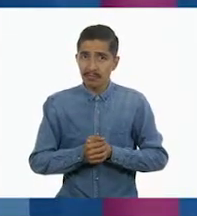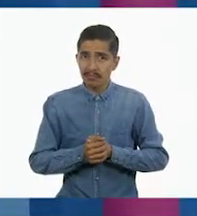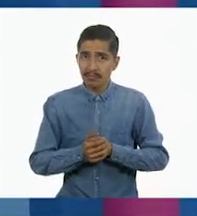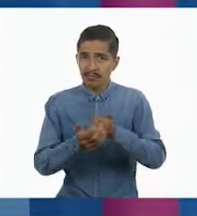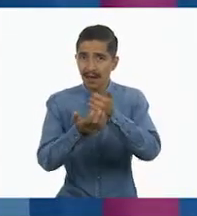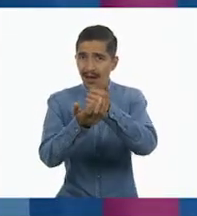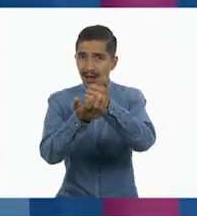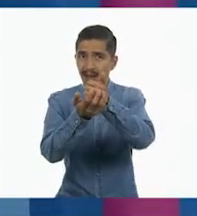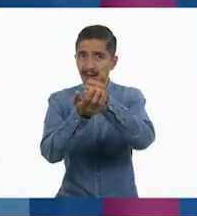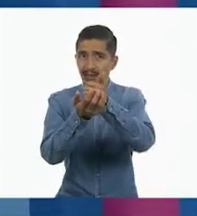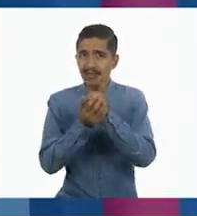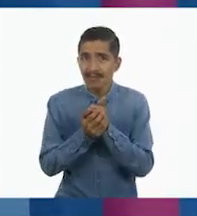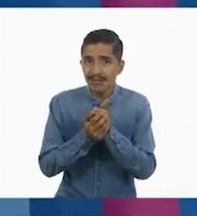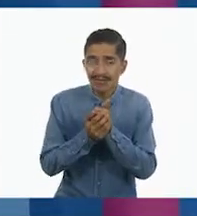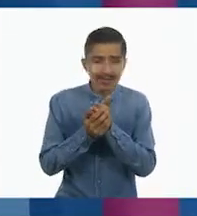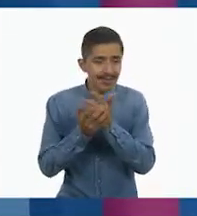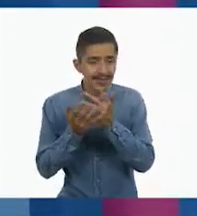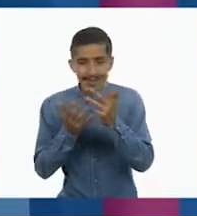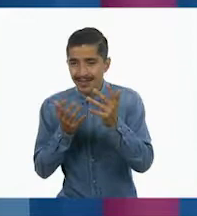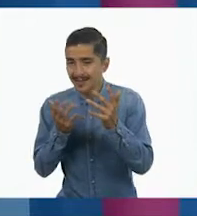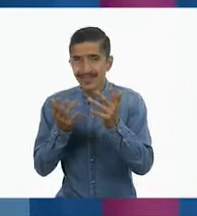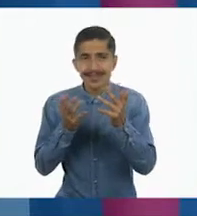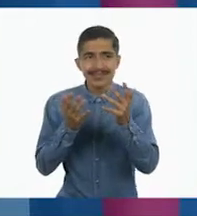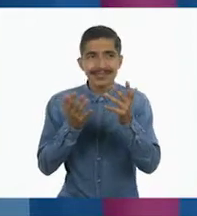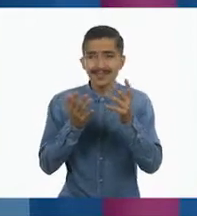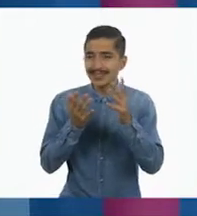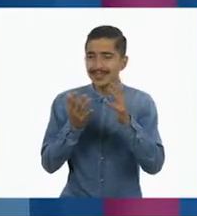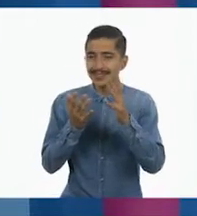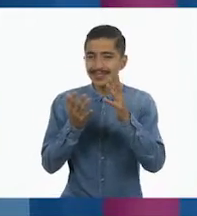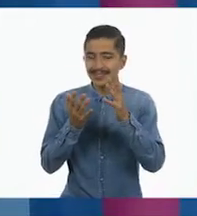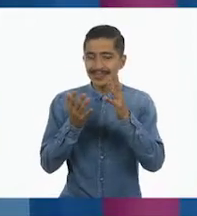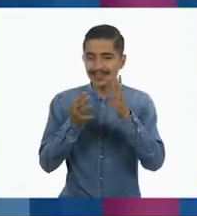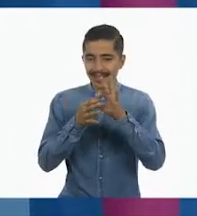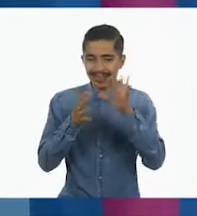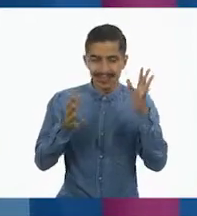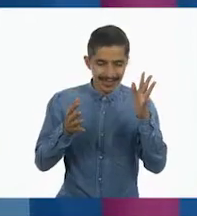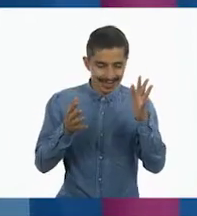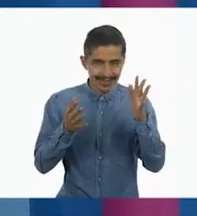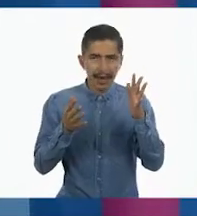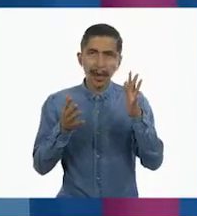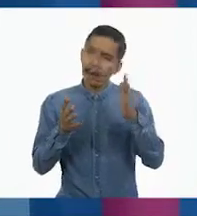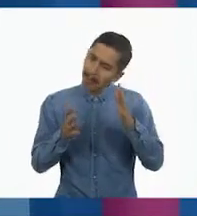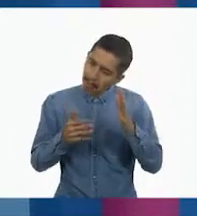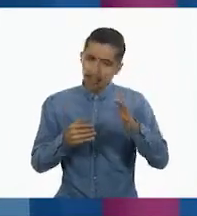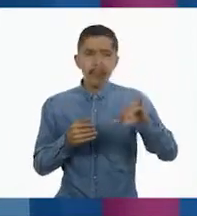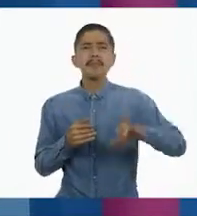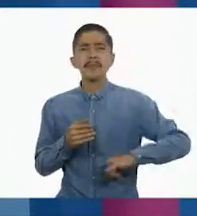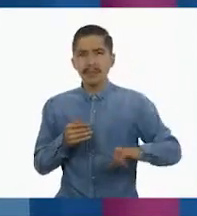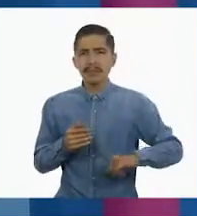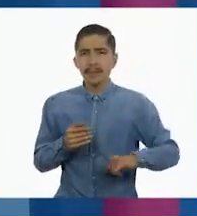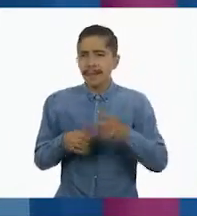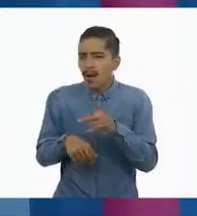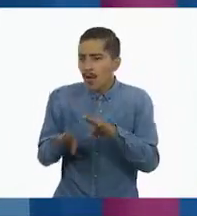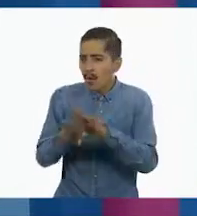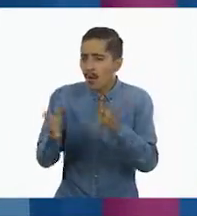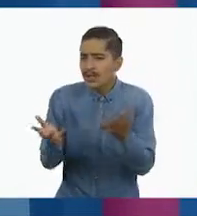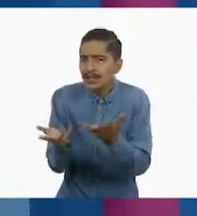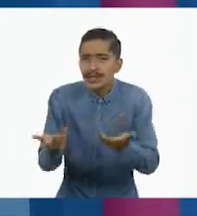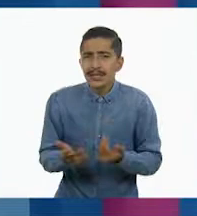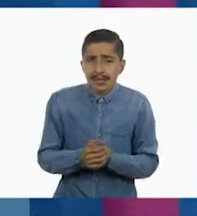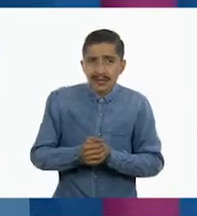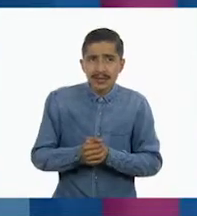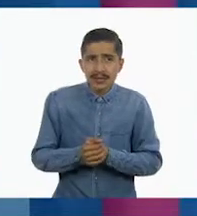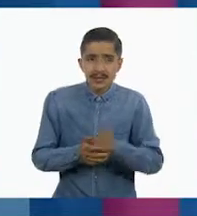¡Ayúdenos! Ya se fue. Se nos fue. Pero me parece muy interesante, Gaby. ¿Pero cómo lo vamos a hacer? O sea, tal